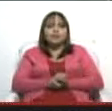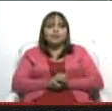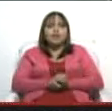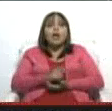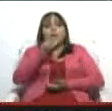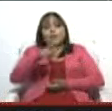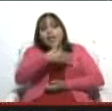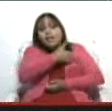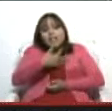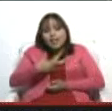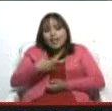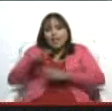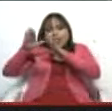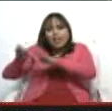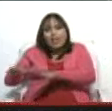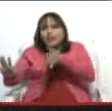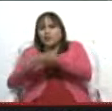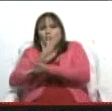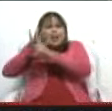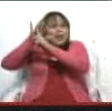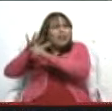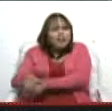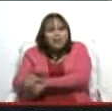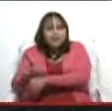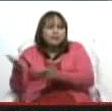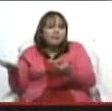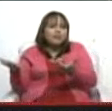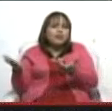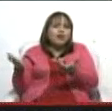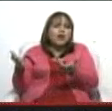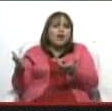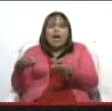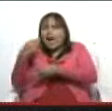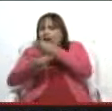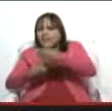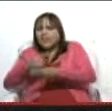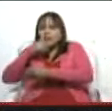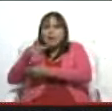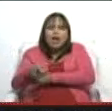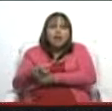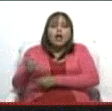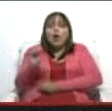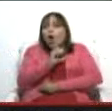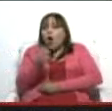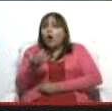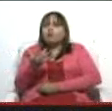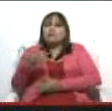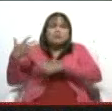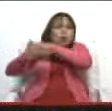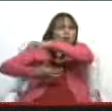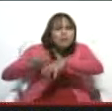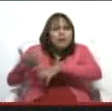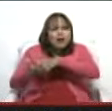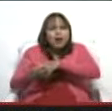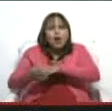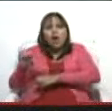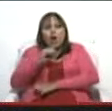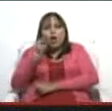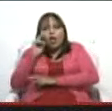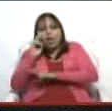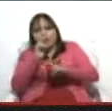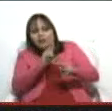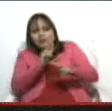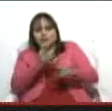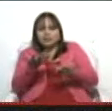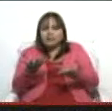quieran quedarse en la rémora del racismo, en la rémora de estar rumiando por sus propias derrotas, en la rémora de estar mirándose las